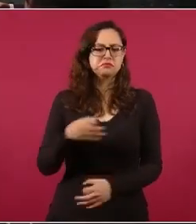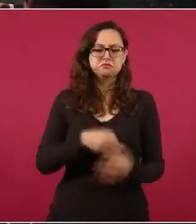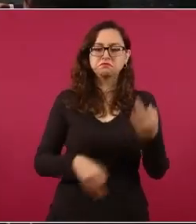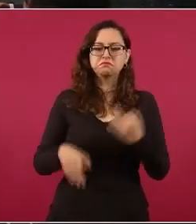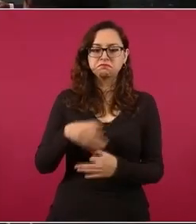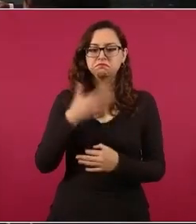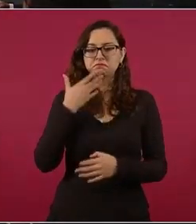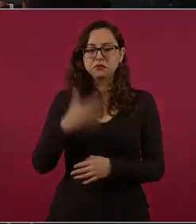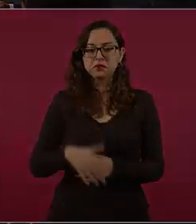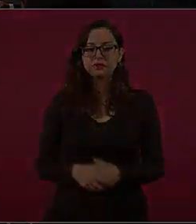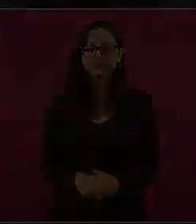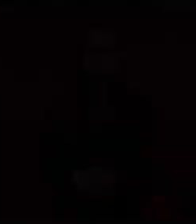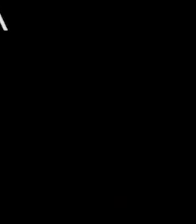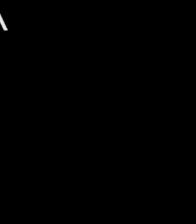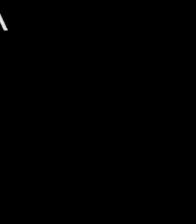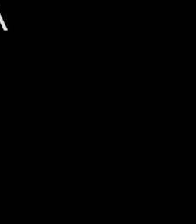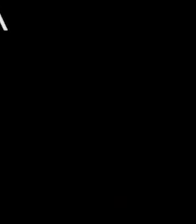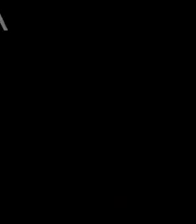Gracias, presidente.